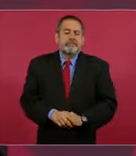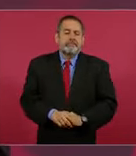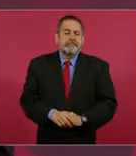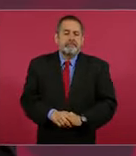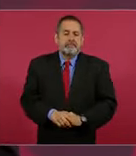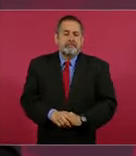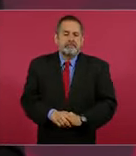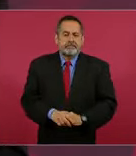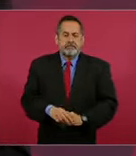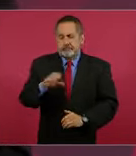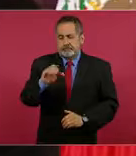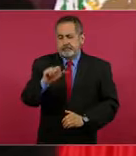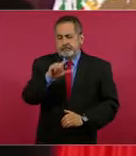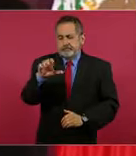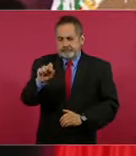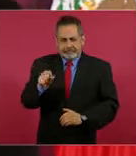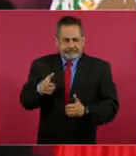calles